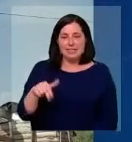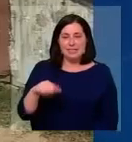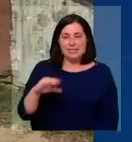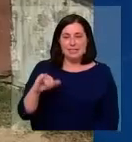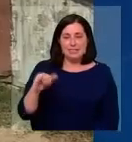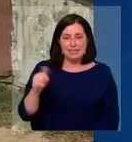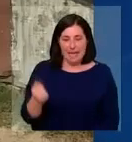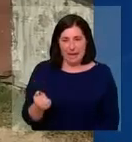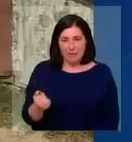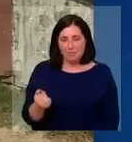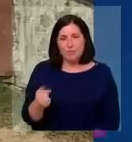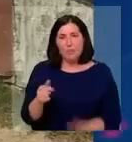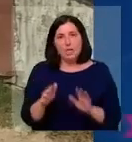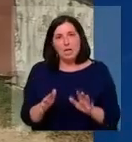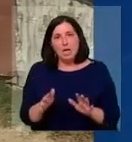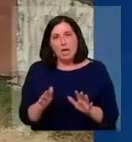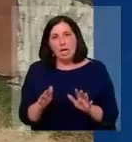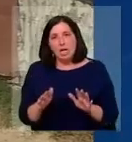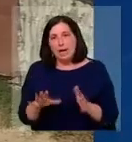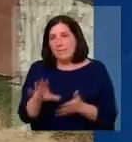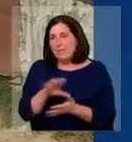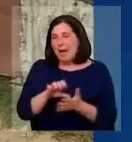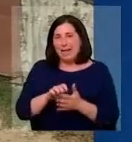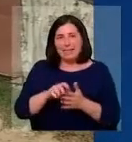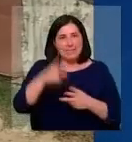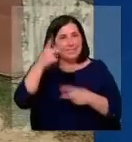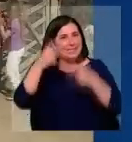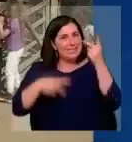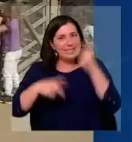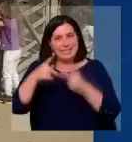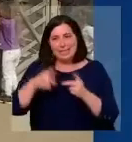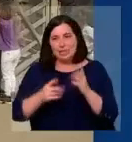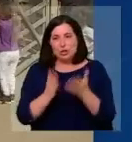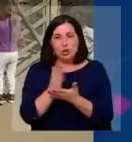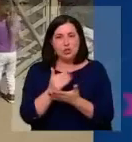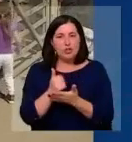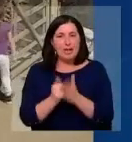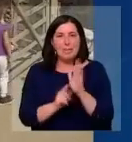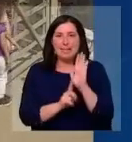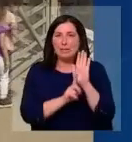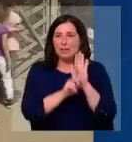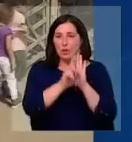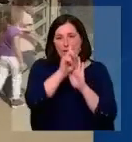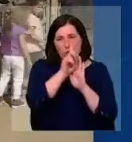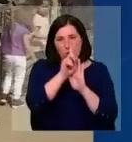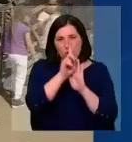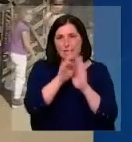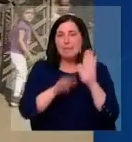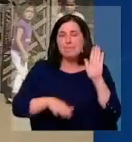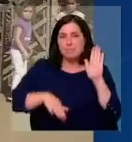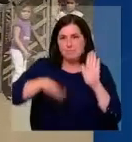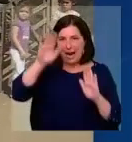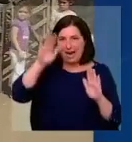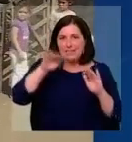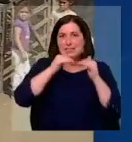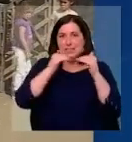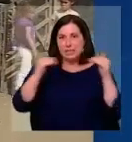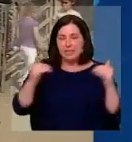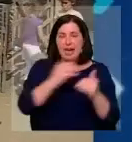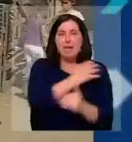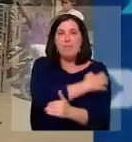país. Los departamentos del norte del país en general tienen una incidencia más alta de la pobreza en